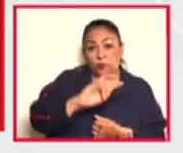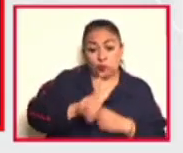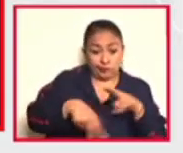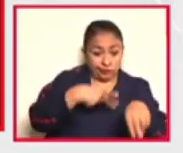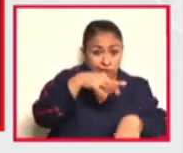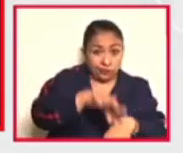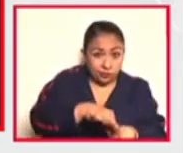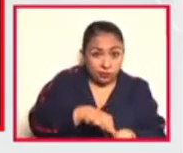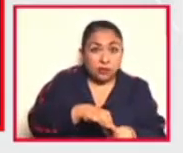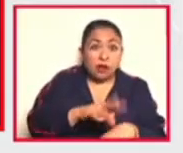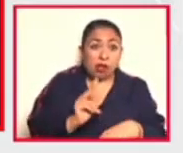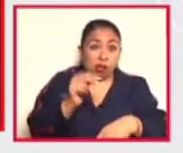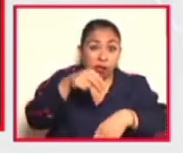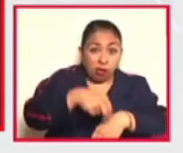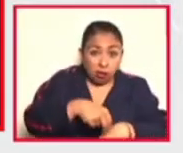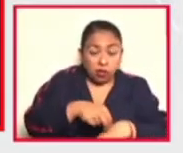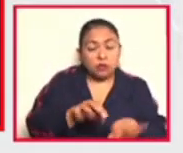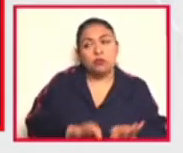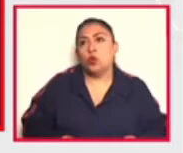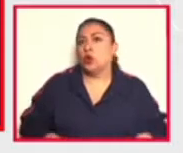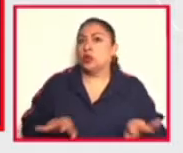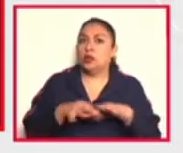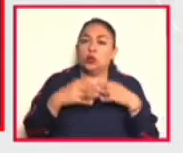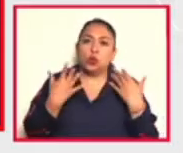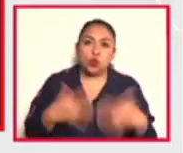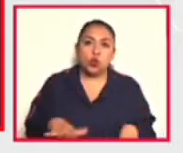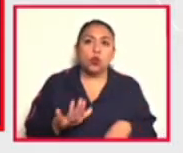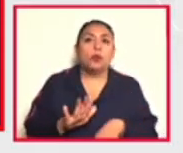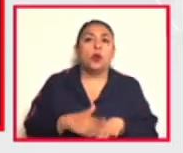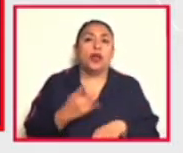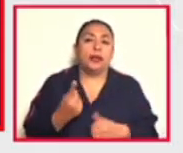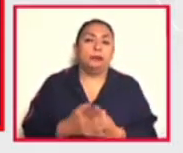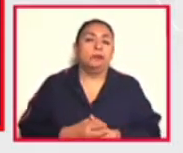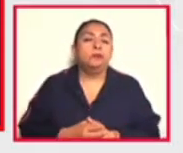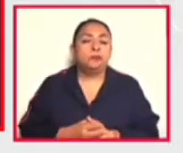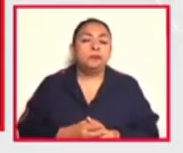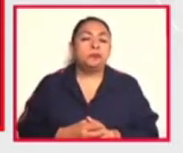fundamental, ¿no? En primer lugar, porque se habla